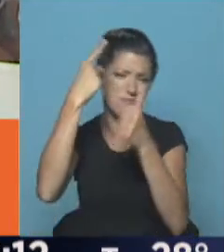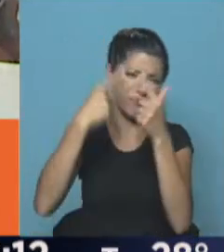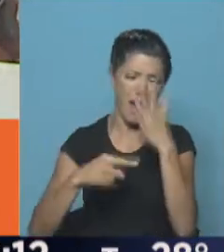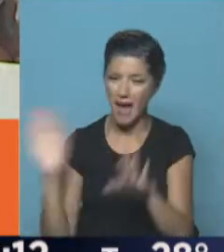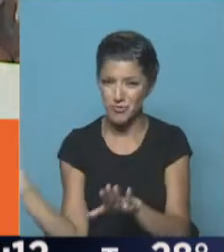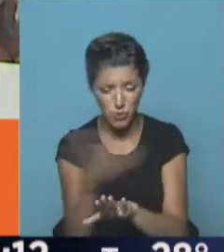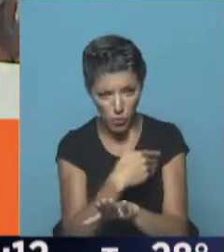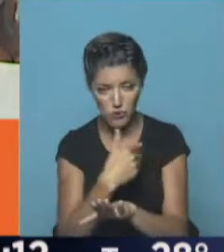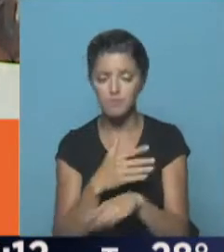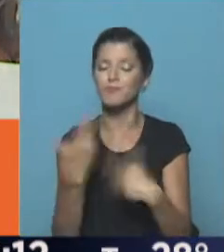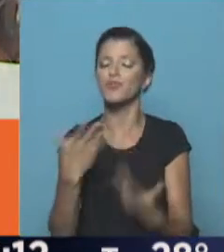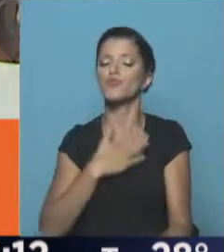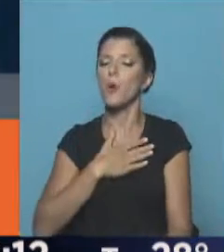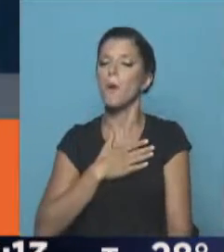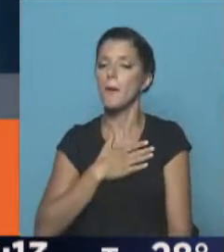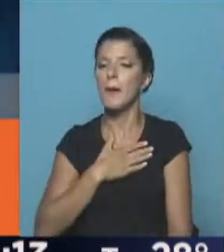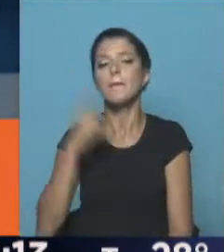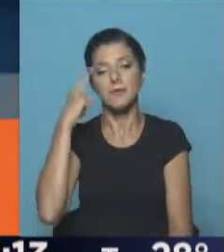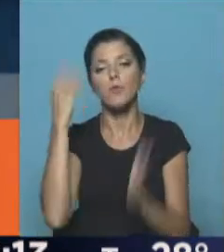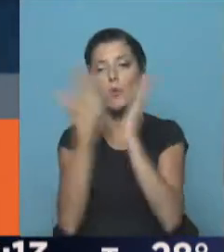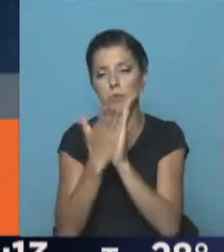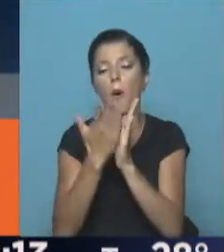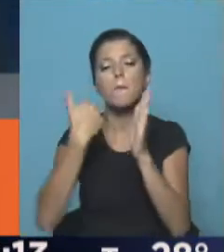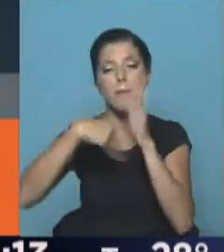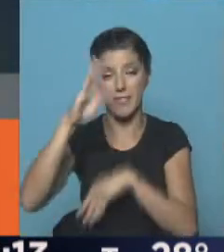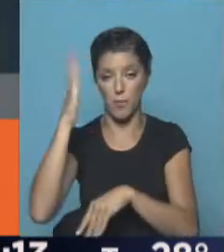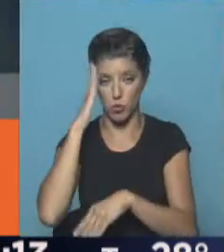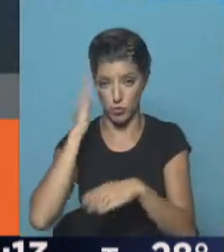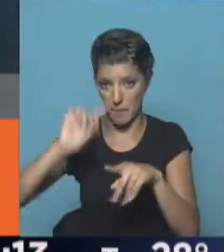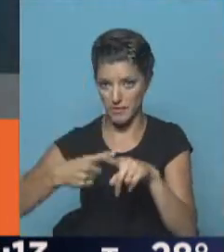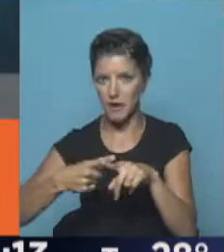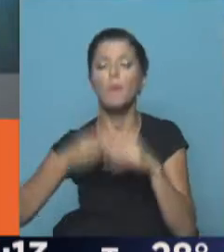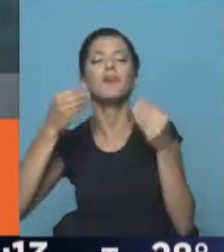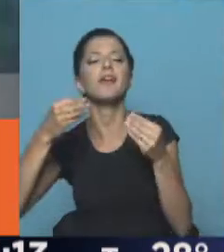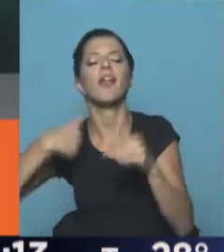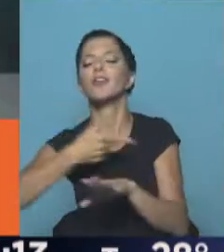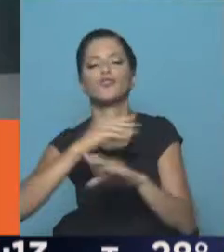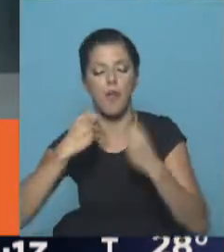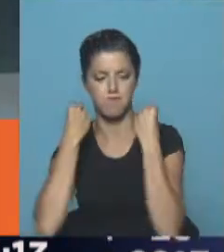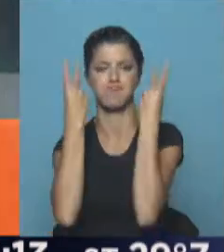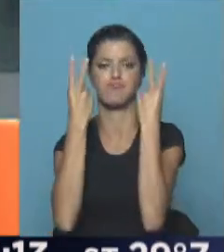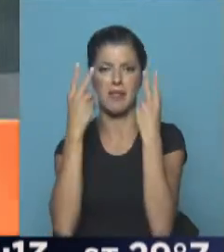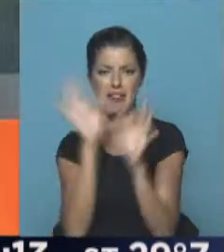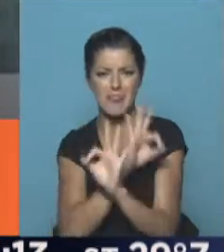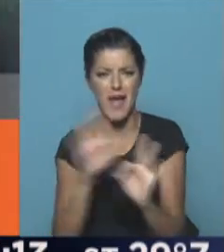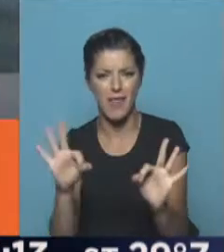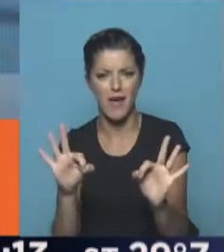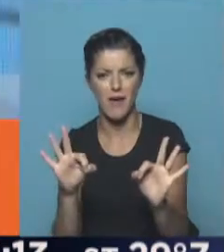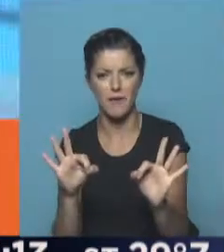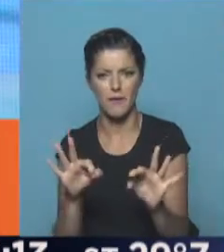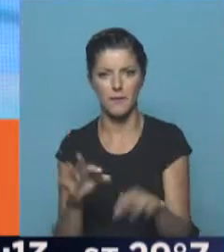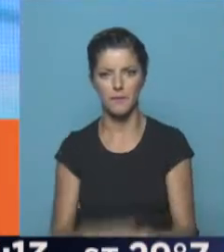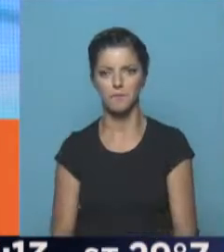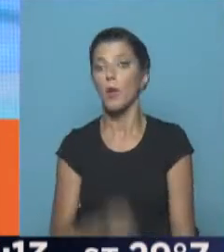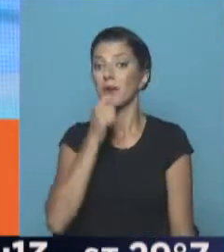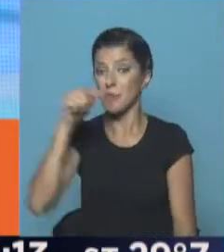urge tratando de ir a una análisis más de cultura política es porque no se revela en la sociedad ahora qué es lo que pasa que uno podría pensar esto